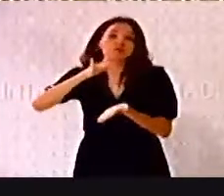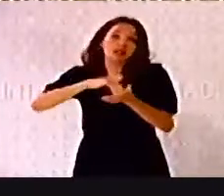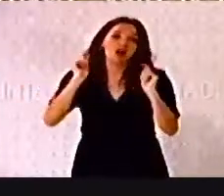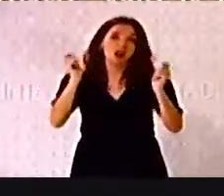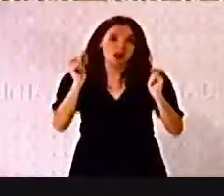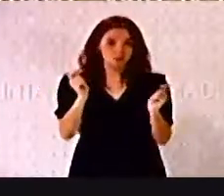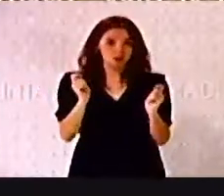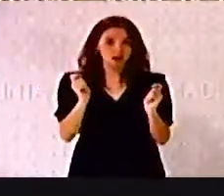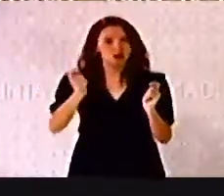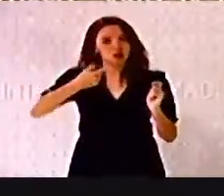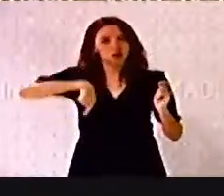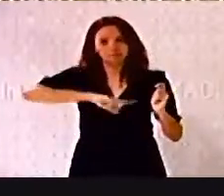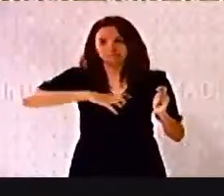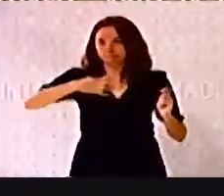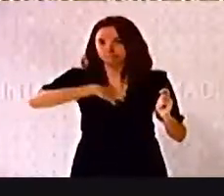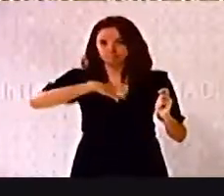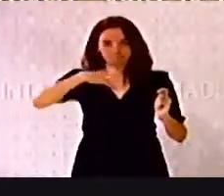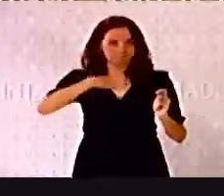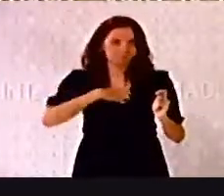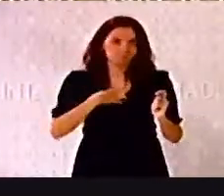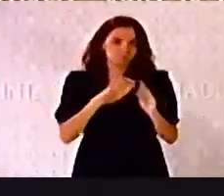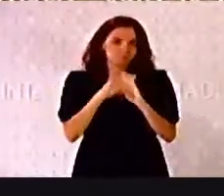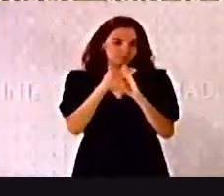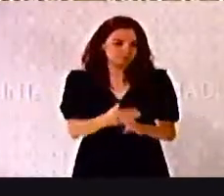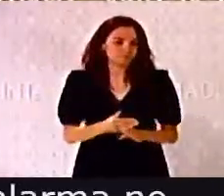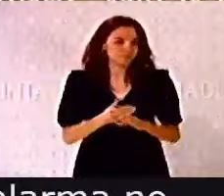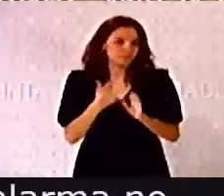No podemos vivir en un estado de alarma permanente.